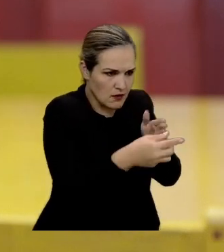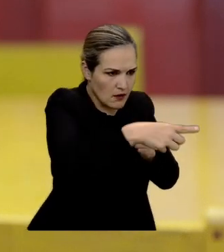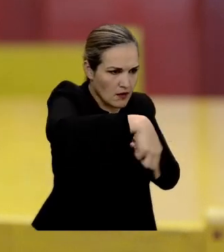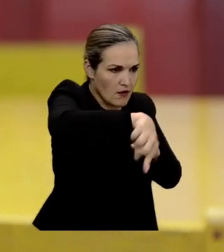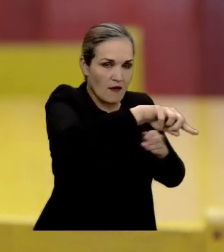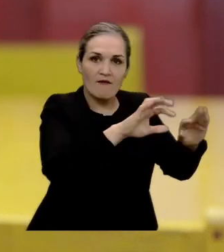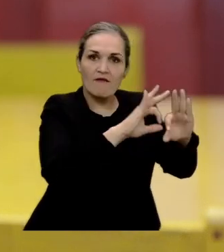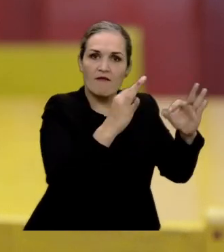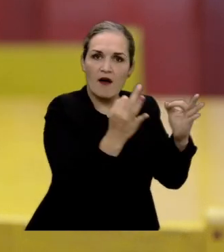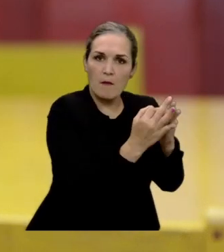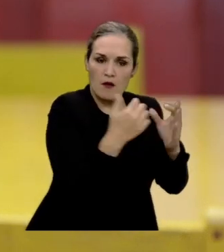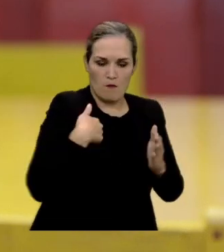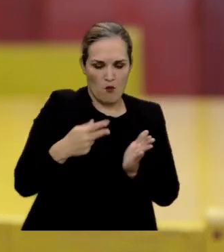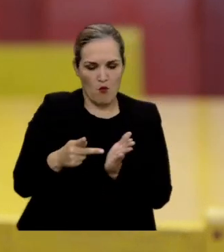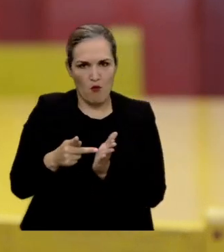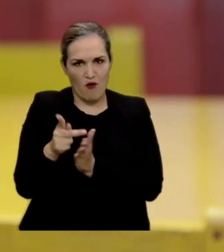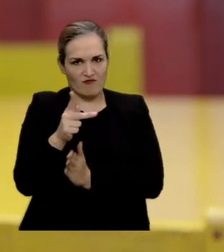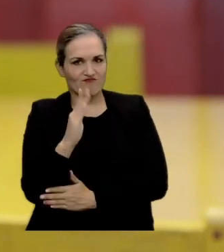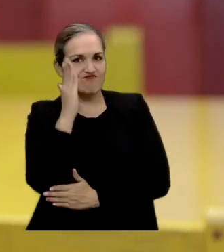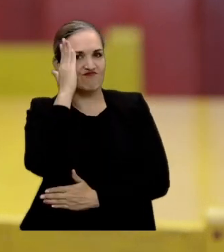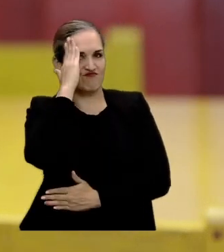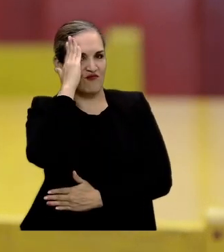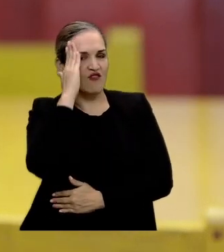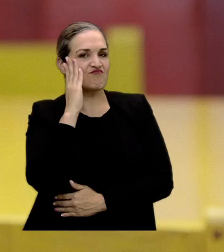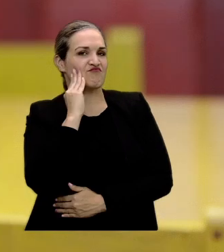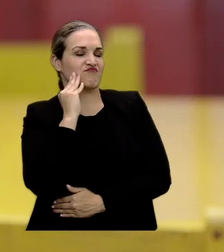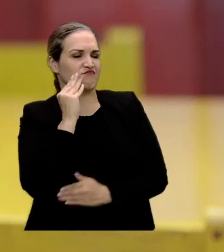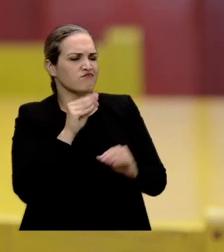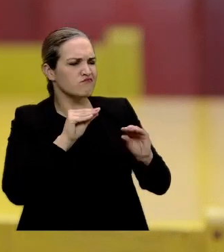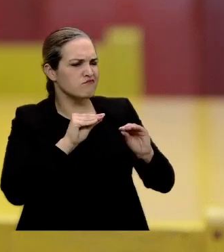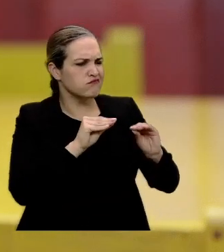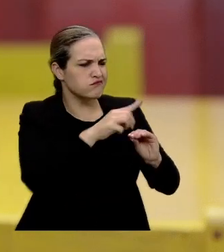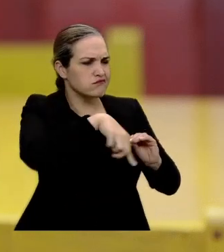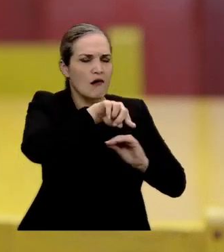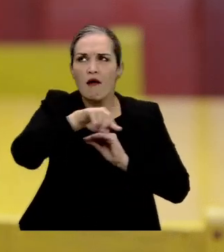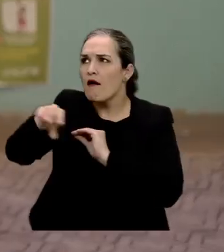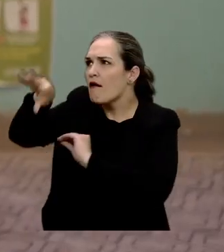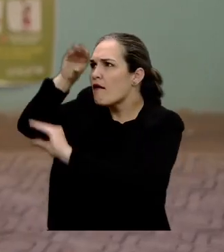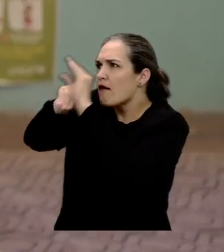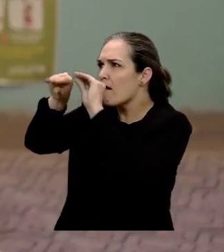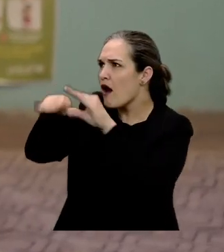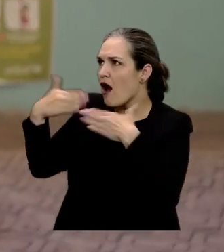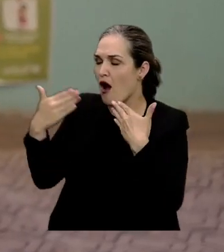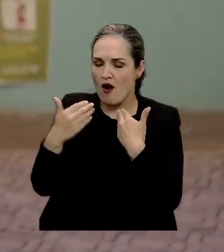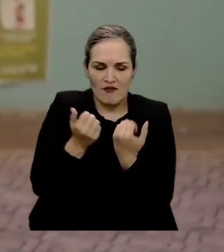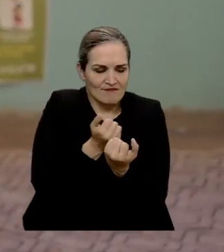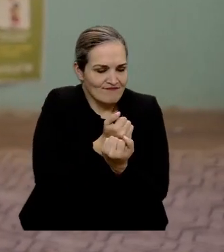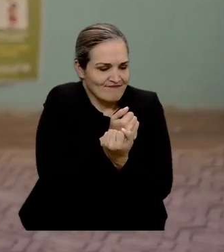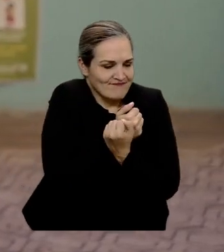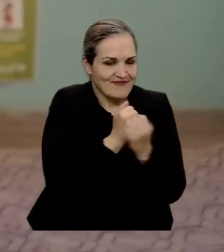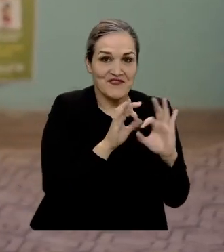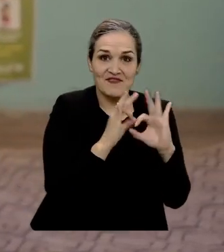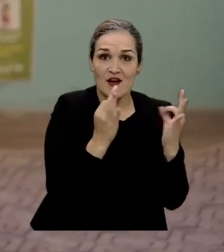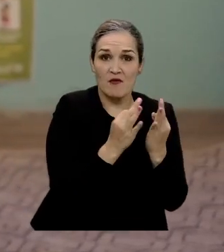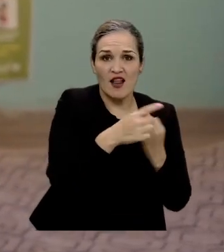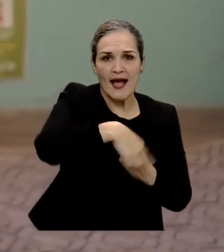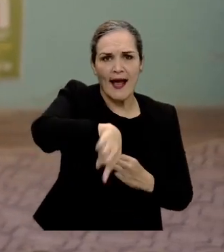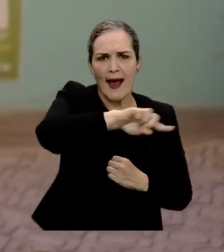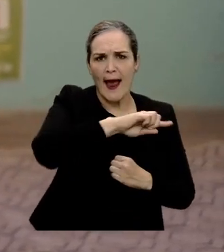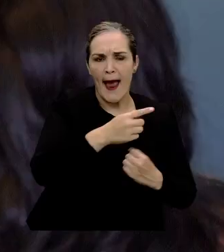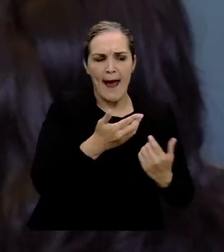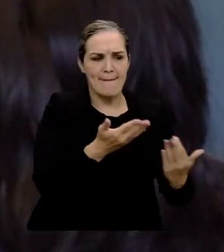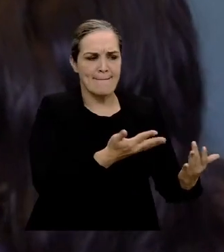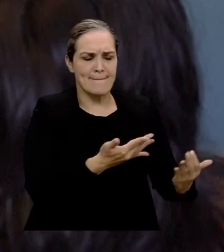les orientamos desde el punto de vista profesional para que ellos puedan desarrollar esa afectividad en la familia que muchas veces no